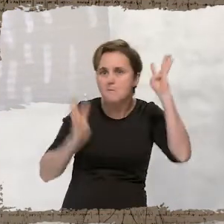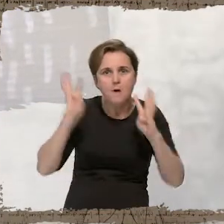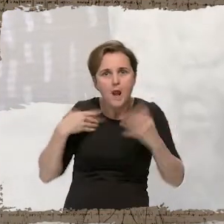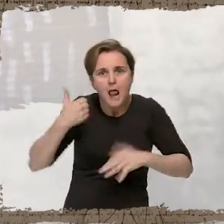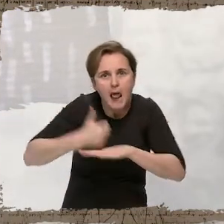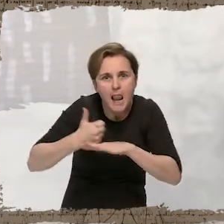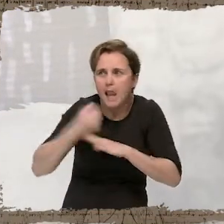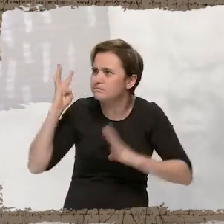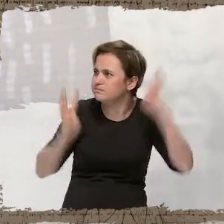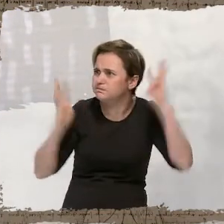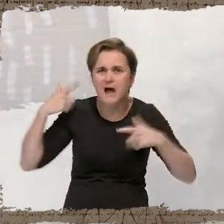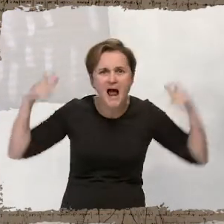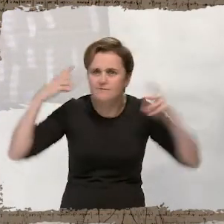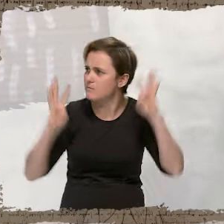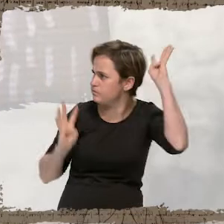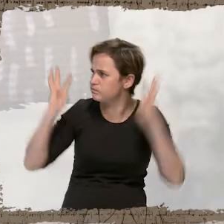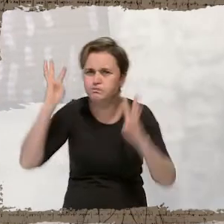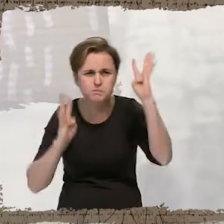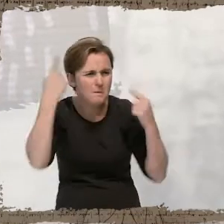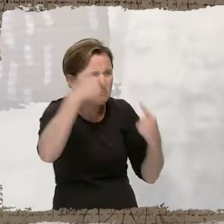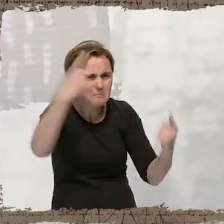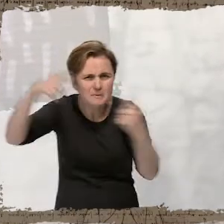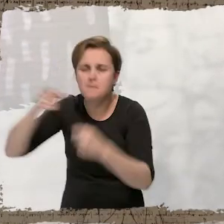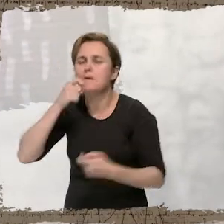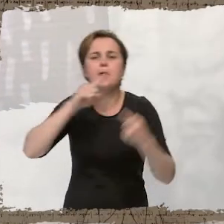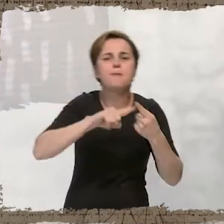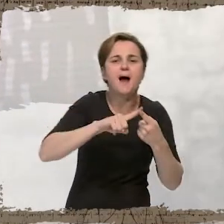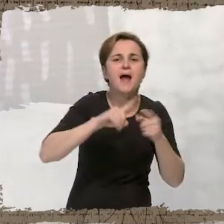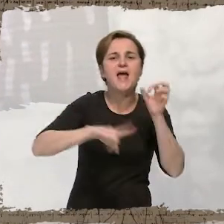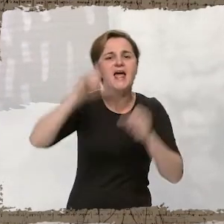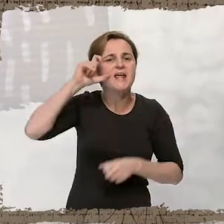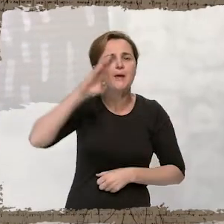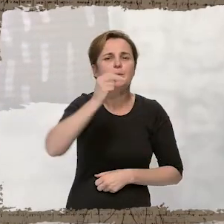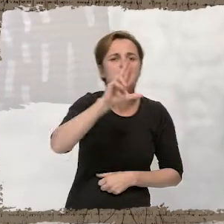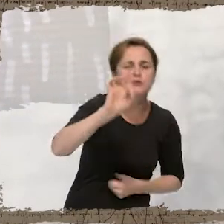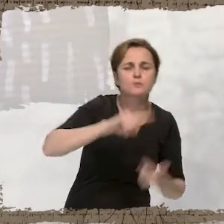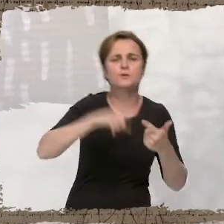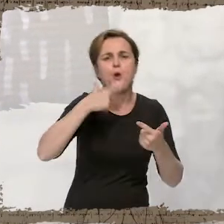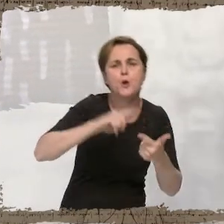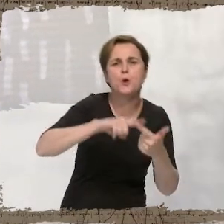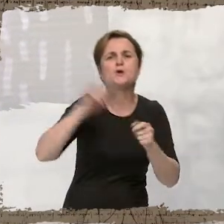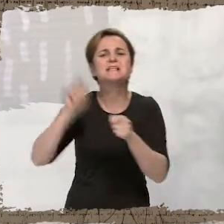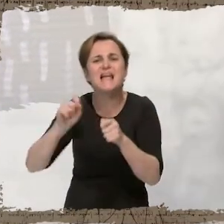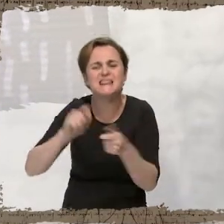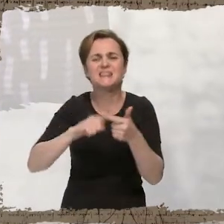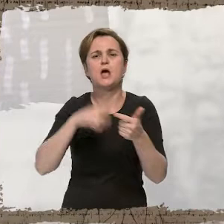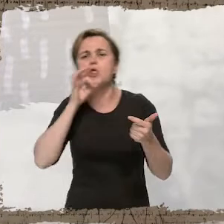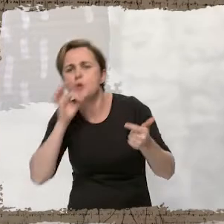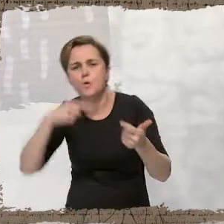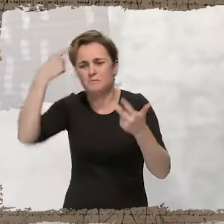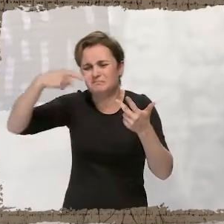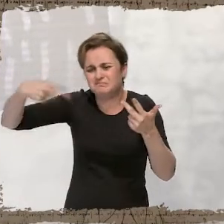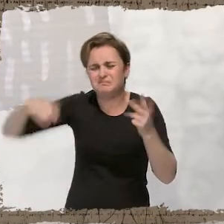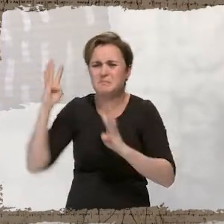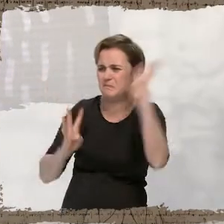el parque chaqueño y estoy de un montón de árboles distintos por ejemplo hay quebracho colorado quebracho santiagueño duraznillo